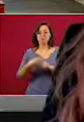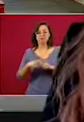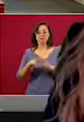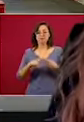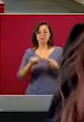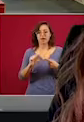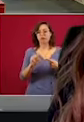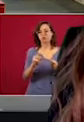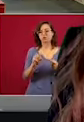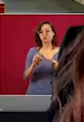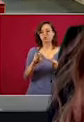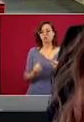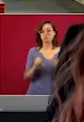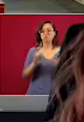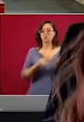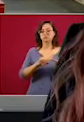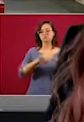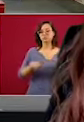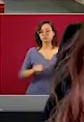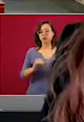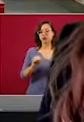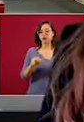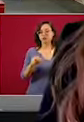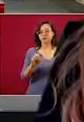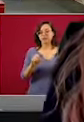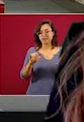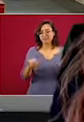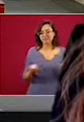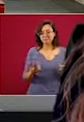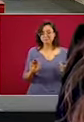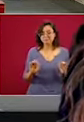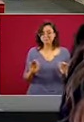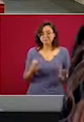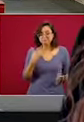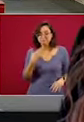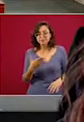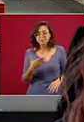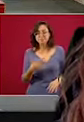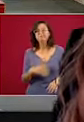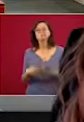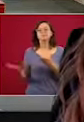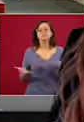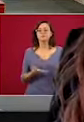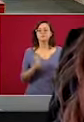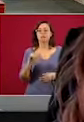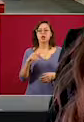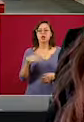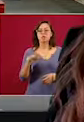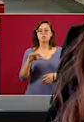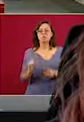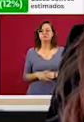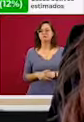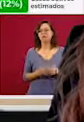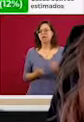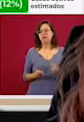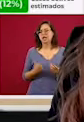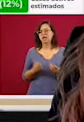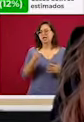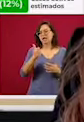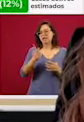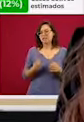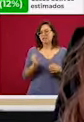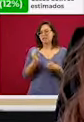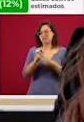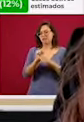hay una disminución del menos 4% y también en las defunciones hay un descenso del menos 54